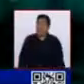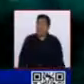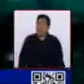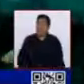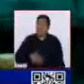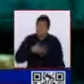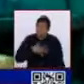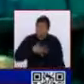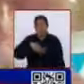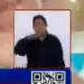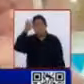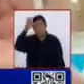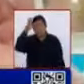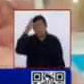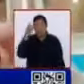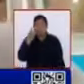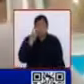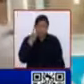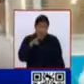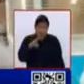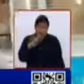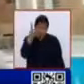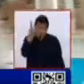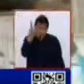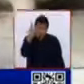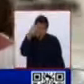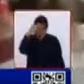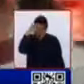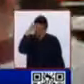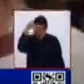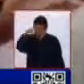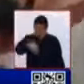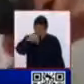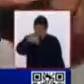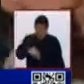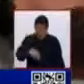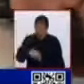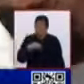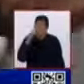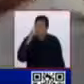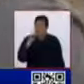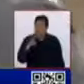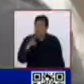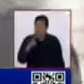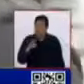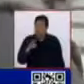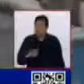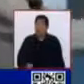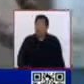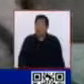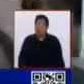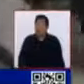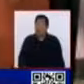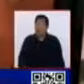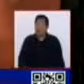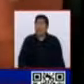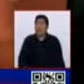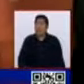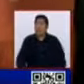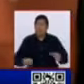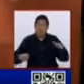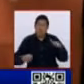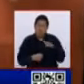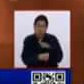Mi papá decía que había visto dos hombrecitos que salían de aquí. De aquí podemos ir a ver, aquí al este, aquí a los